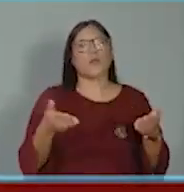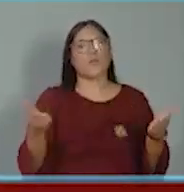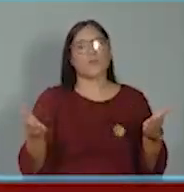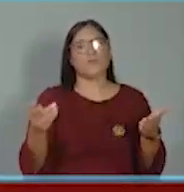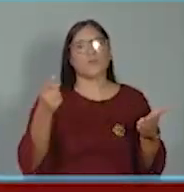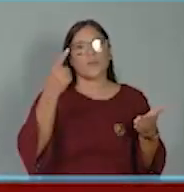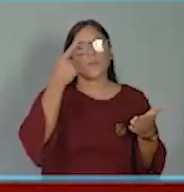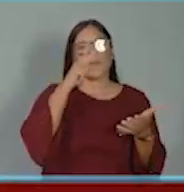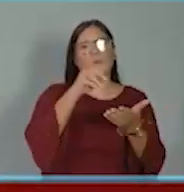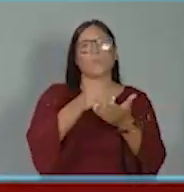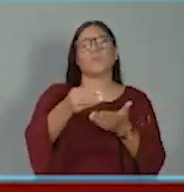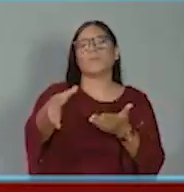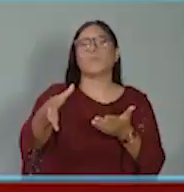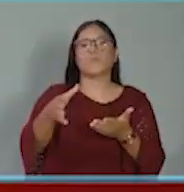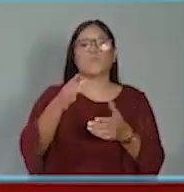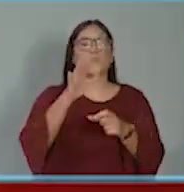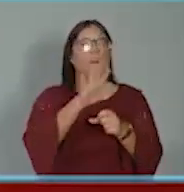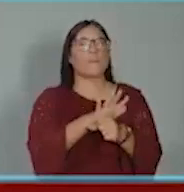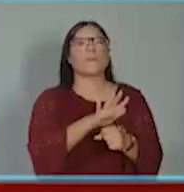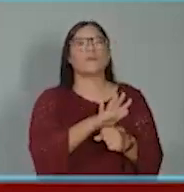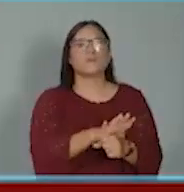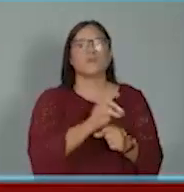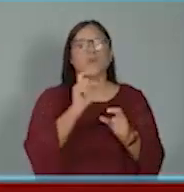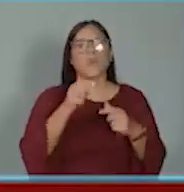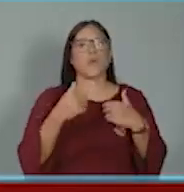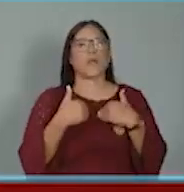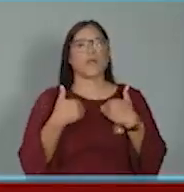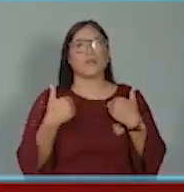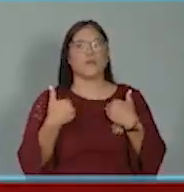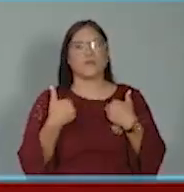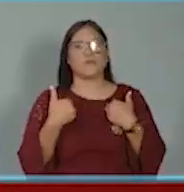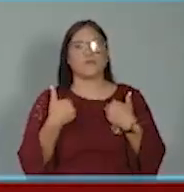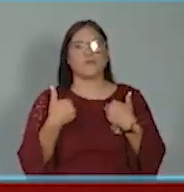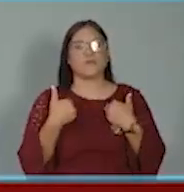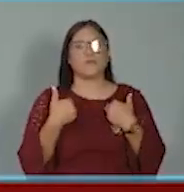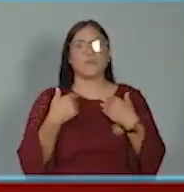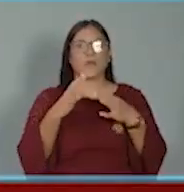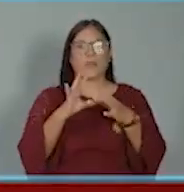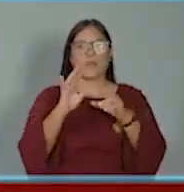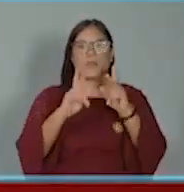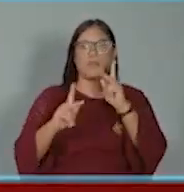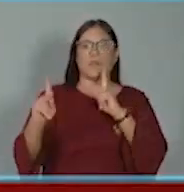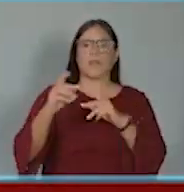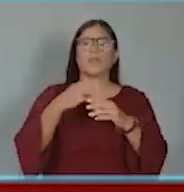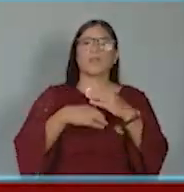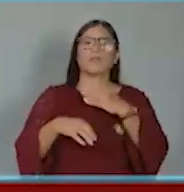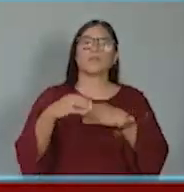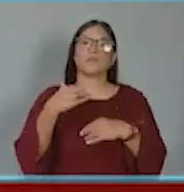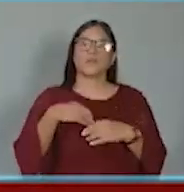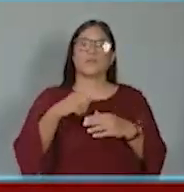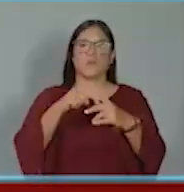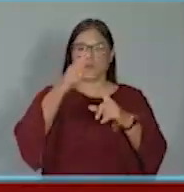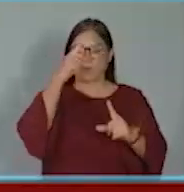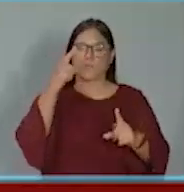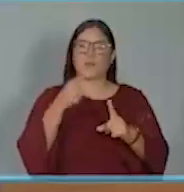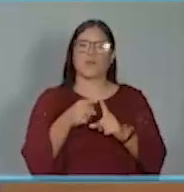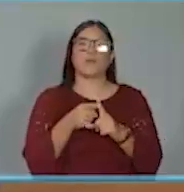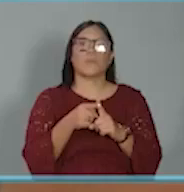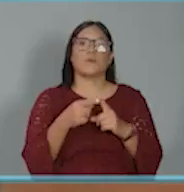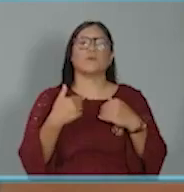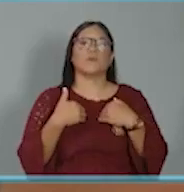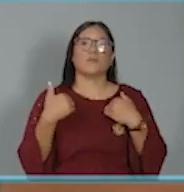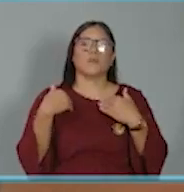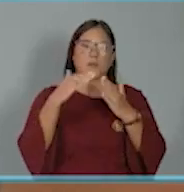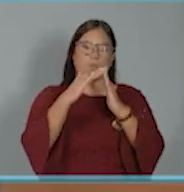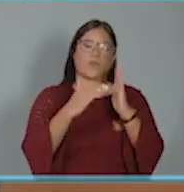por por una por una presión verdad que se pueda tener de la de la del deseo y de la de las expectativas Claro que